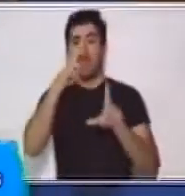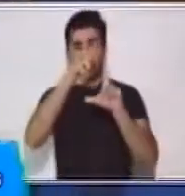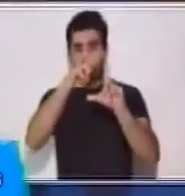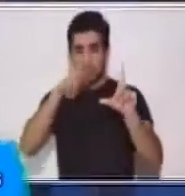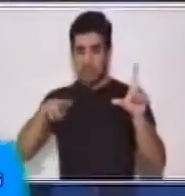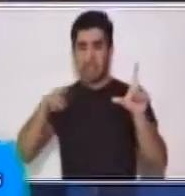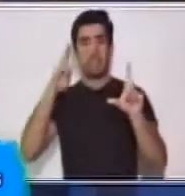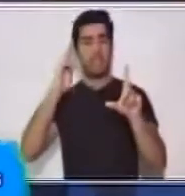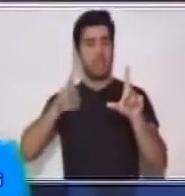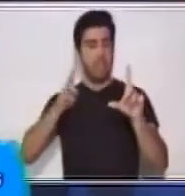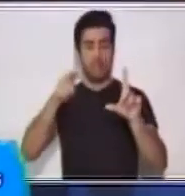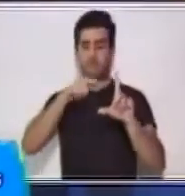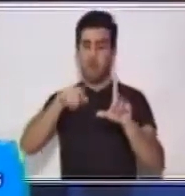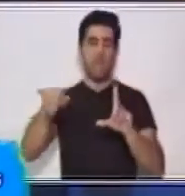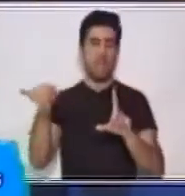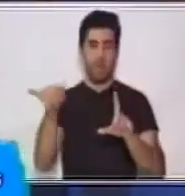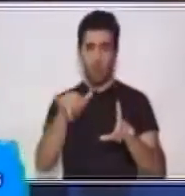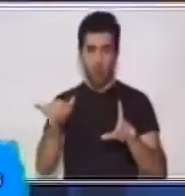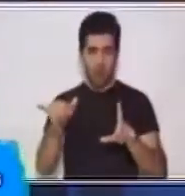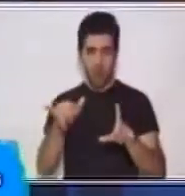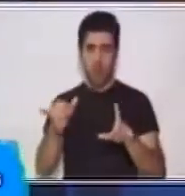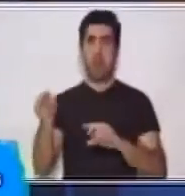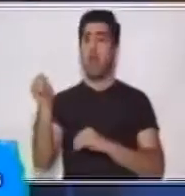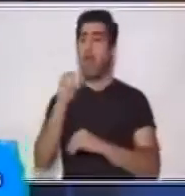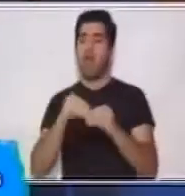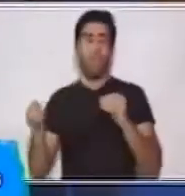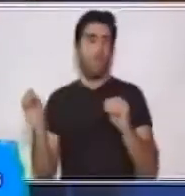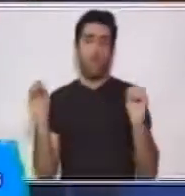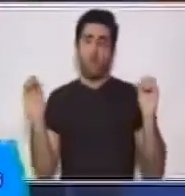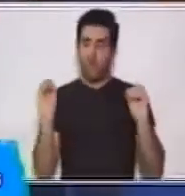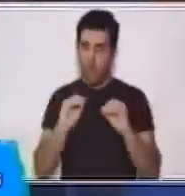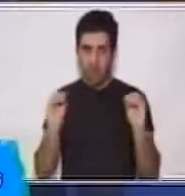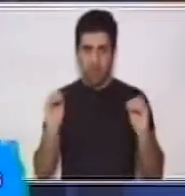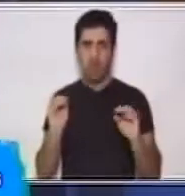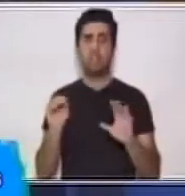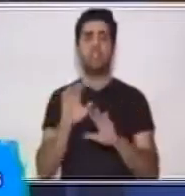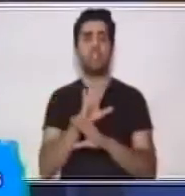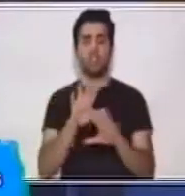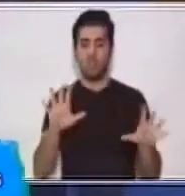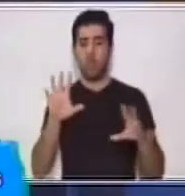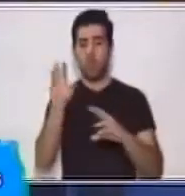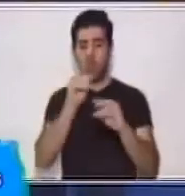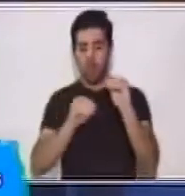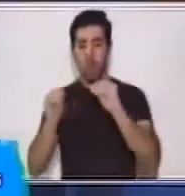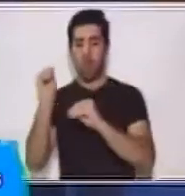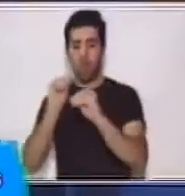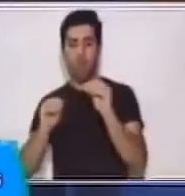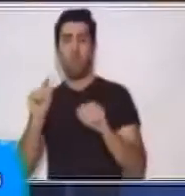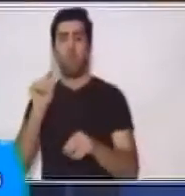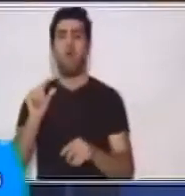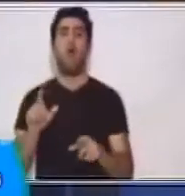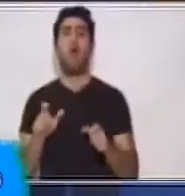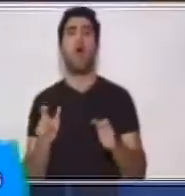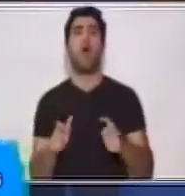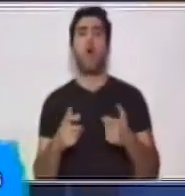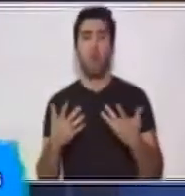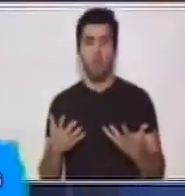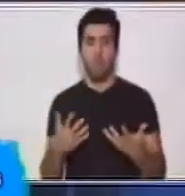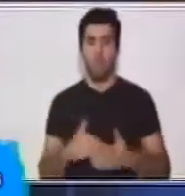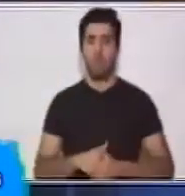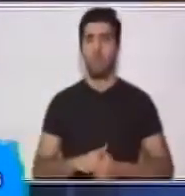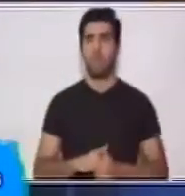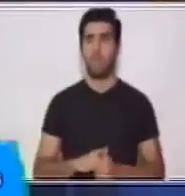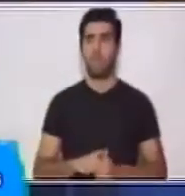misma, siempre, esa no se va a modificar. Entonces, los que nos van a complicar un poco nuestros ejercicios va a ser poder